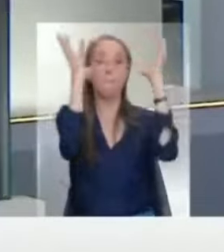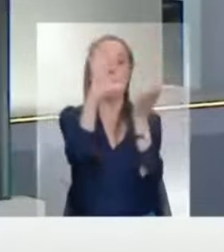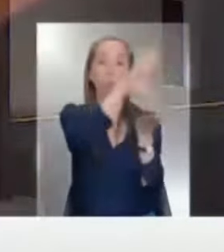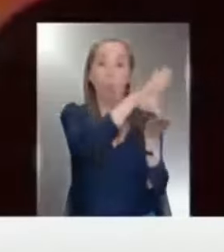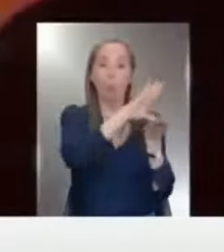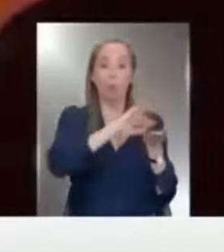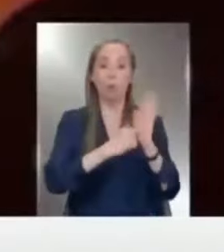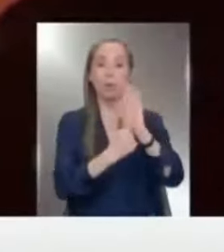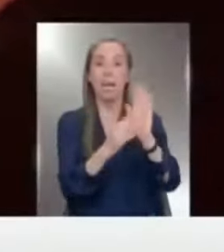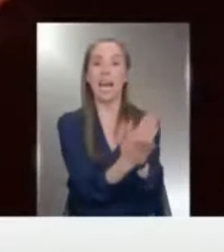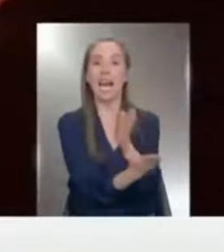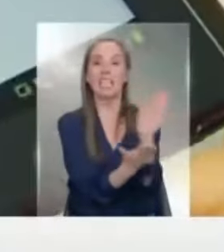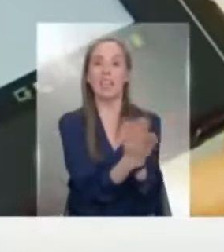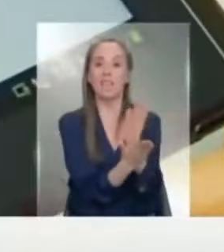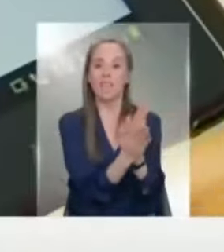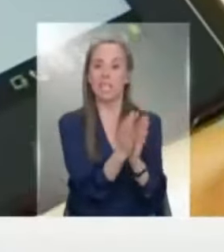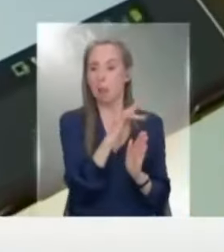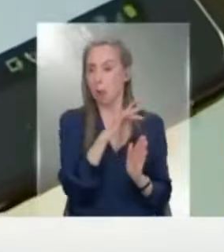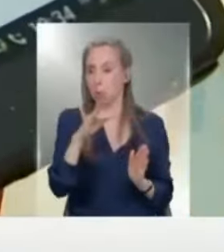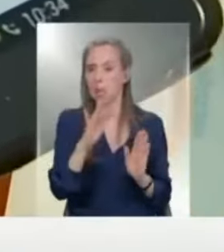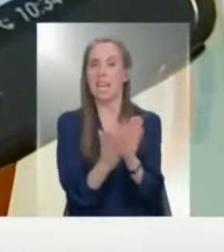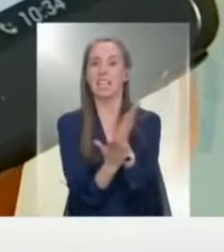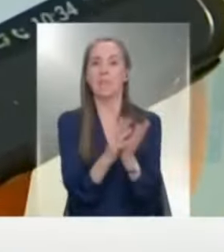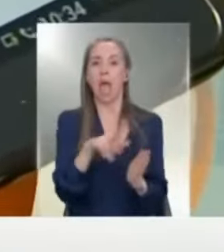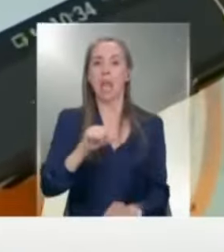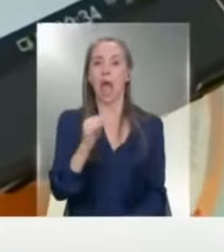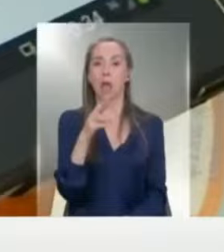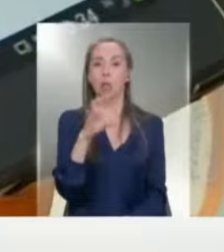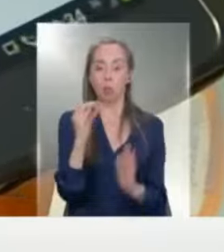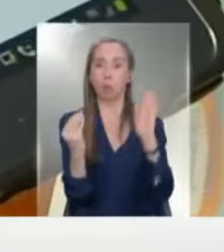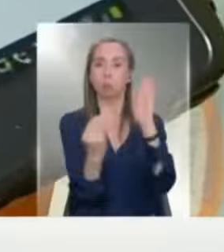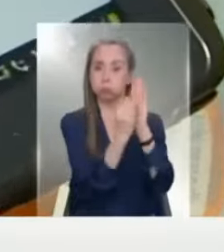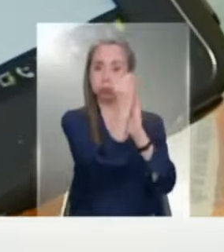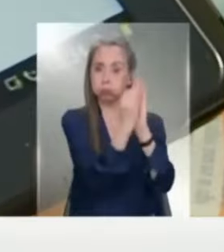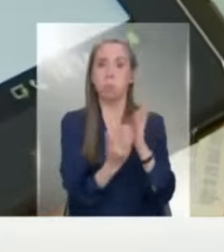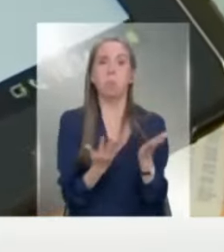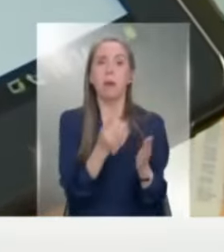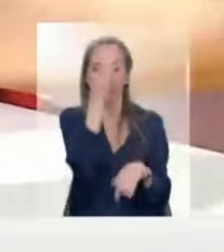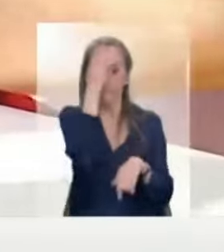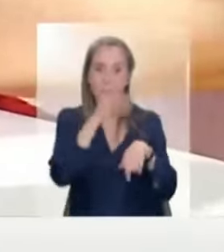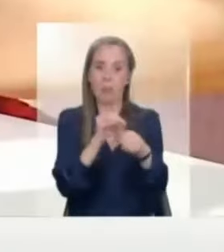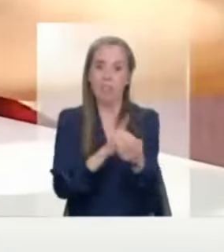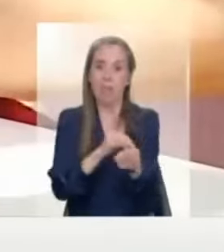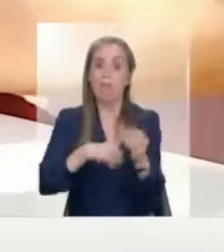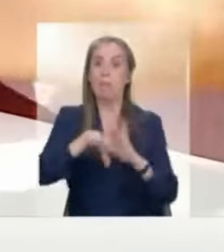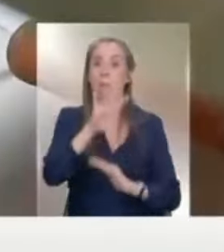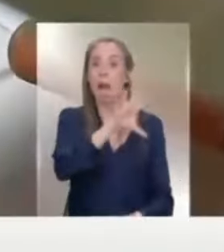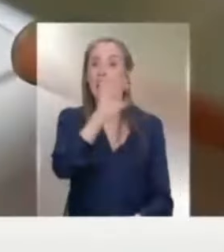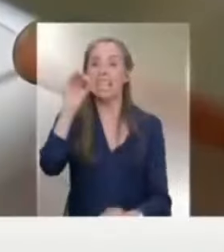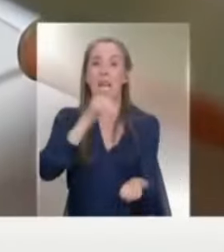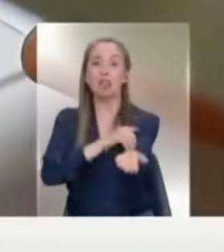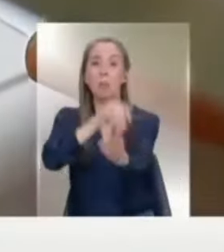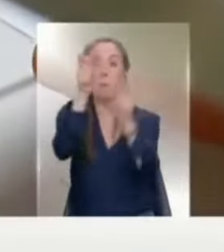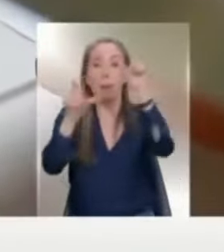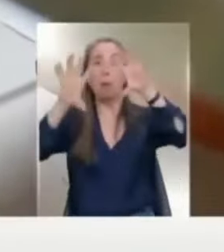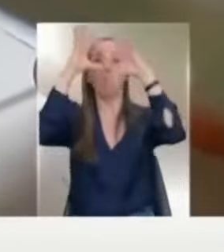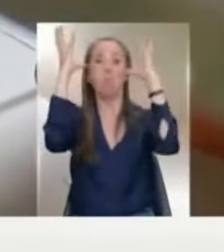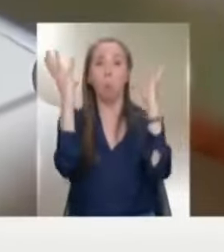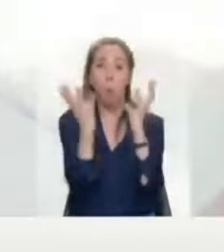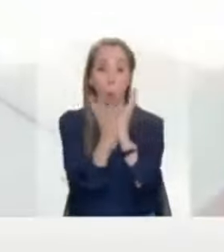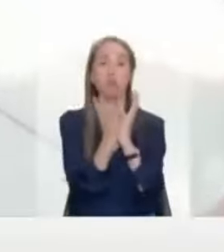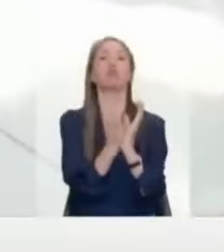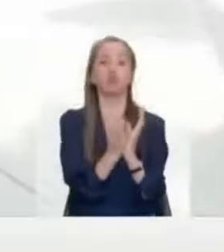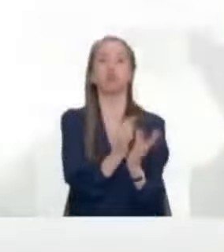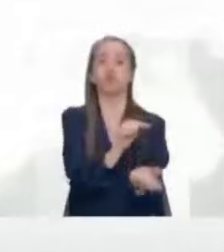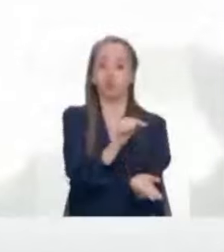sido publicado en la revista cell también en la revista nature por qué porque esta es una enfermedad que sufre más de 500 millones de personas en